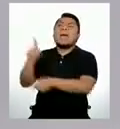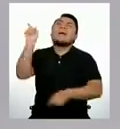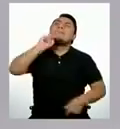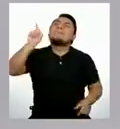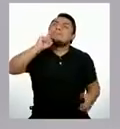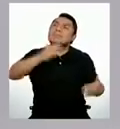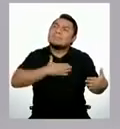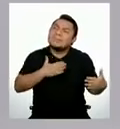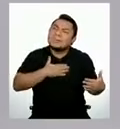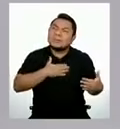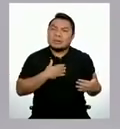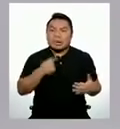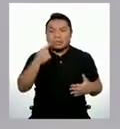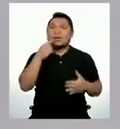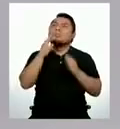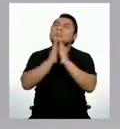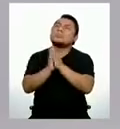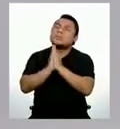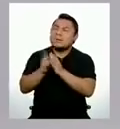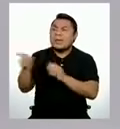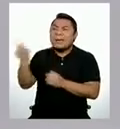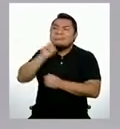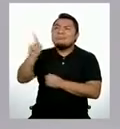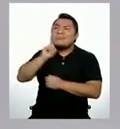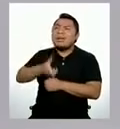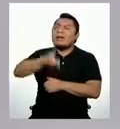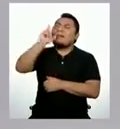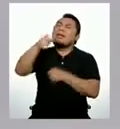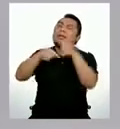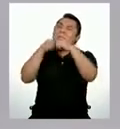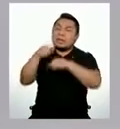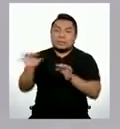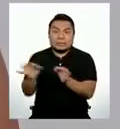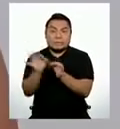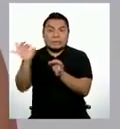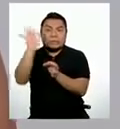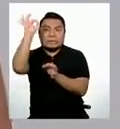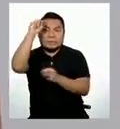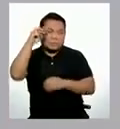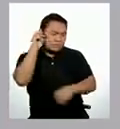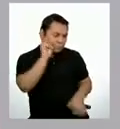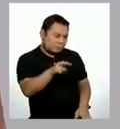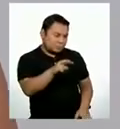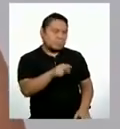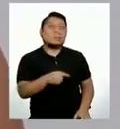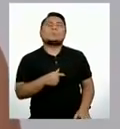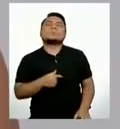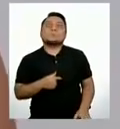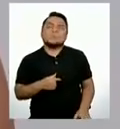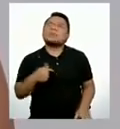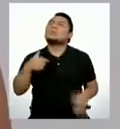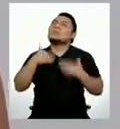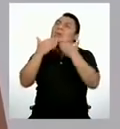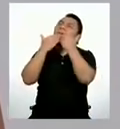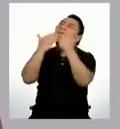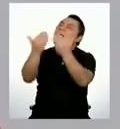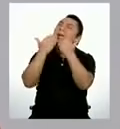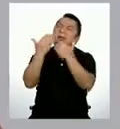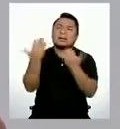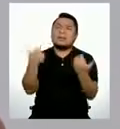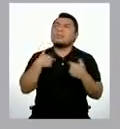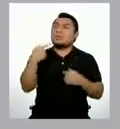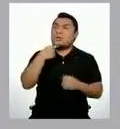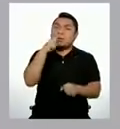el hombre mirando hacia el agua, sabiendo que el espíritu estaba en ella. Yo te agradezco y no rompería